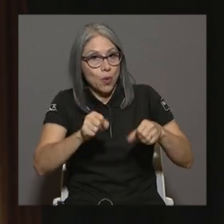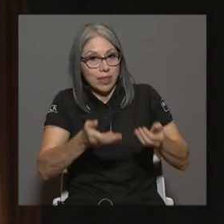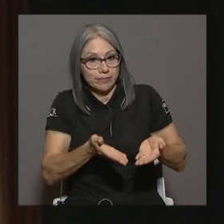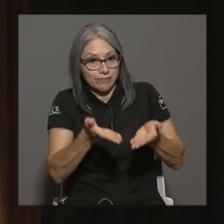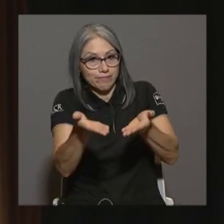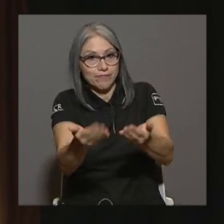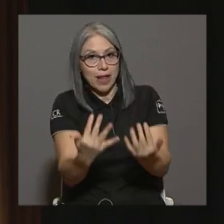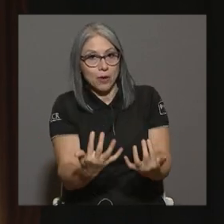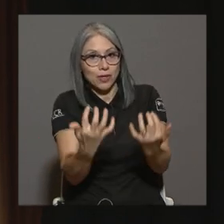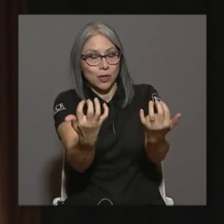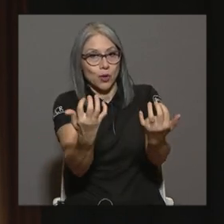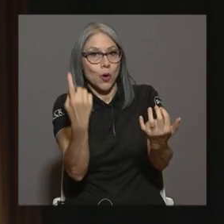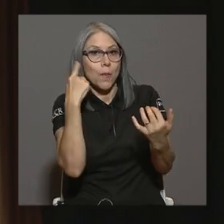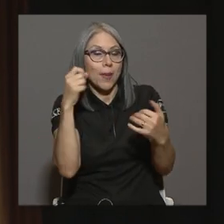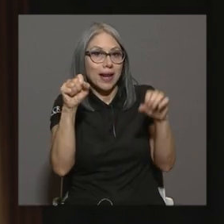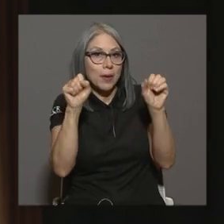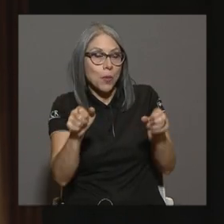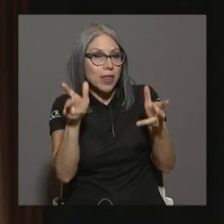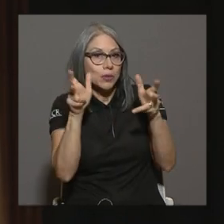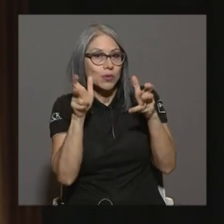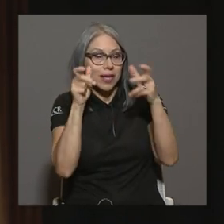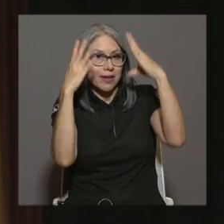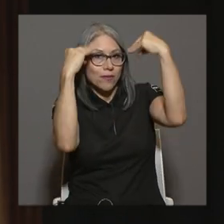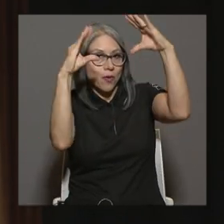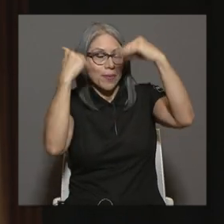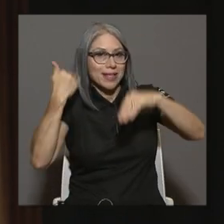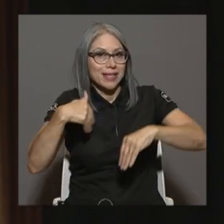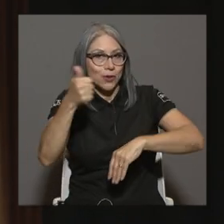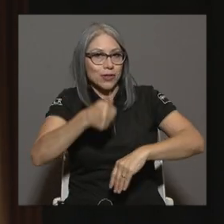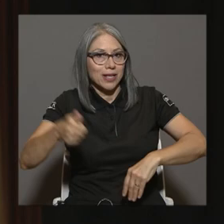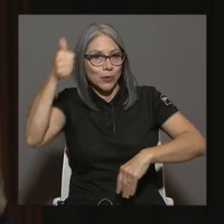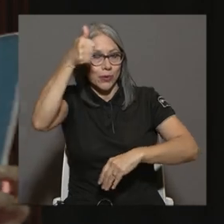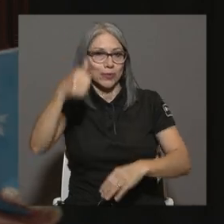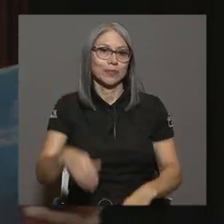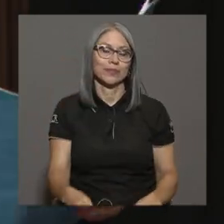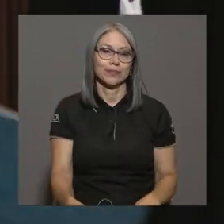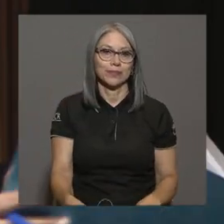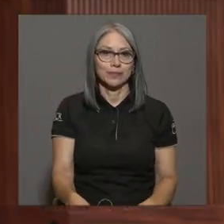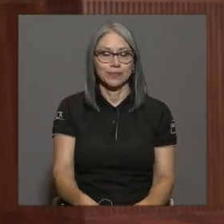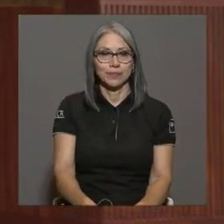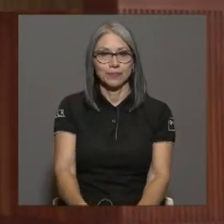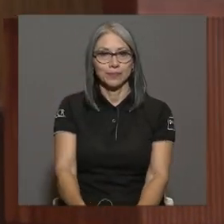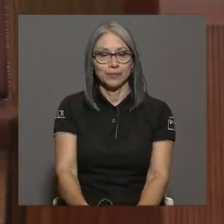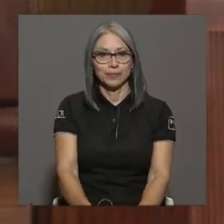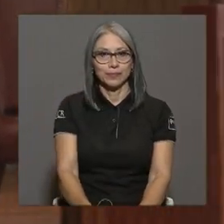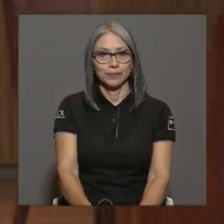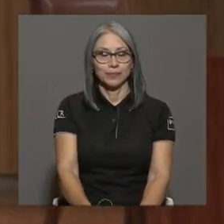auditorio para que se escuche desde ahí el informe del señor rector.